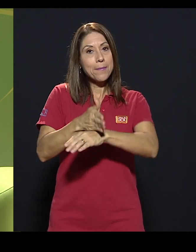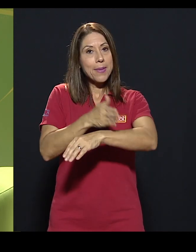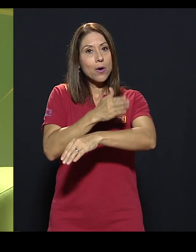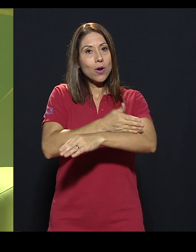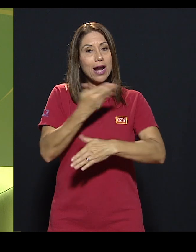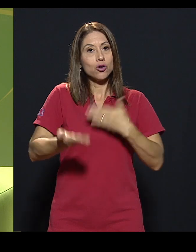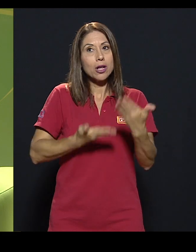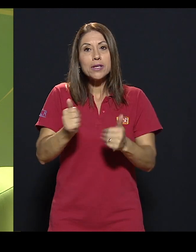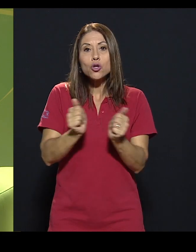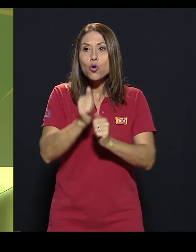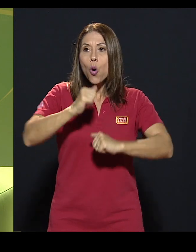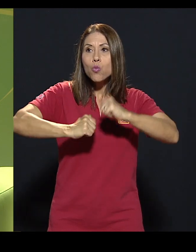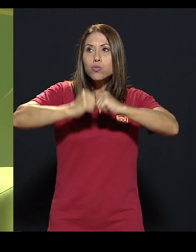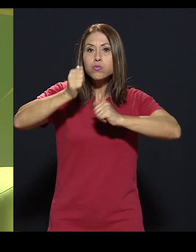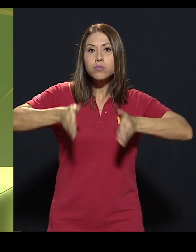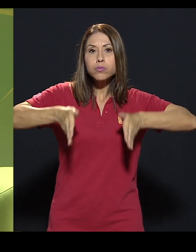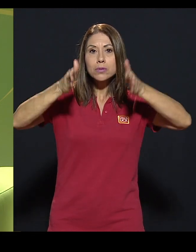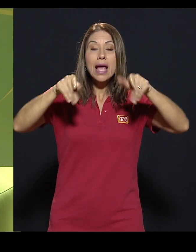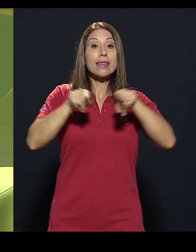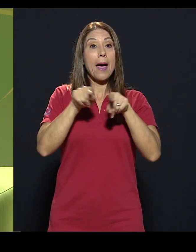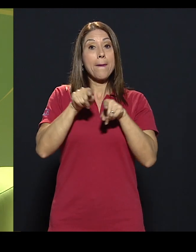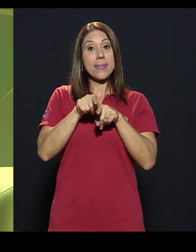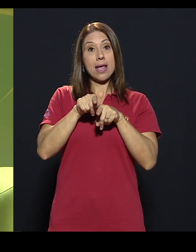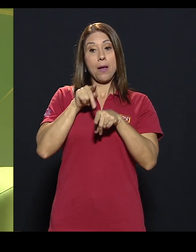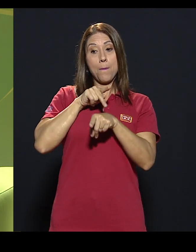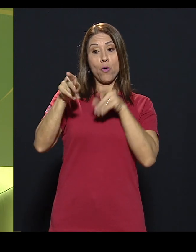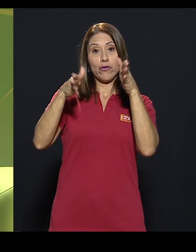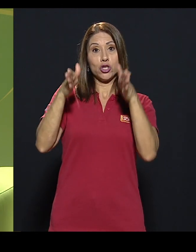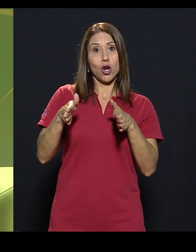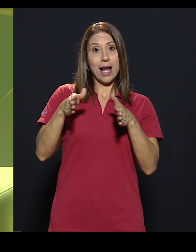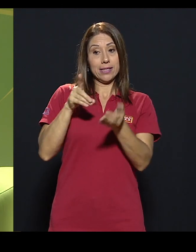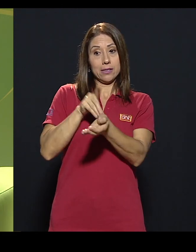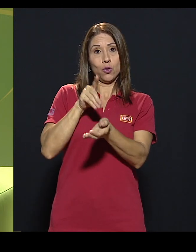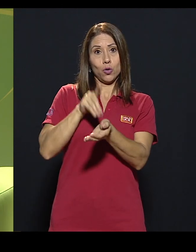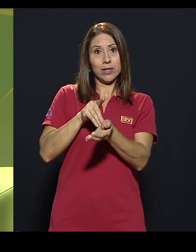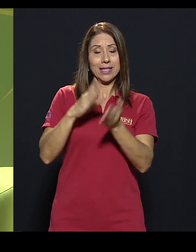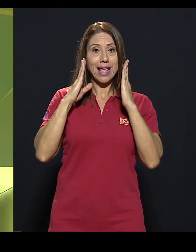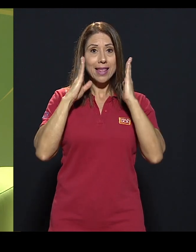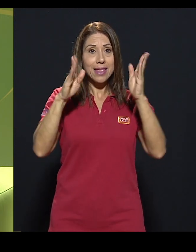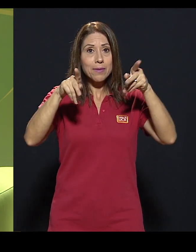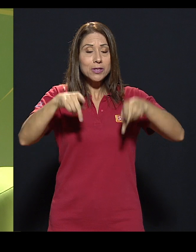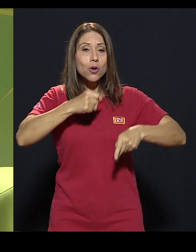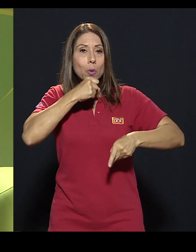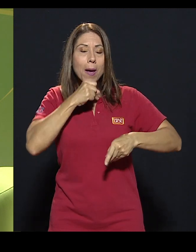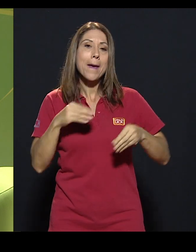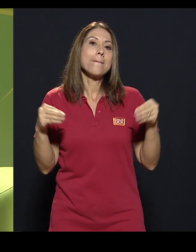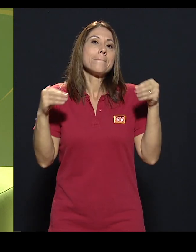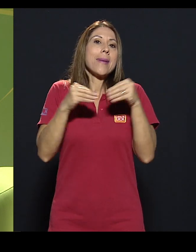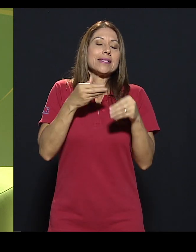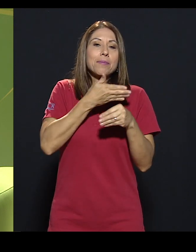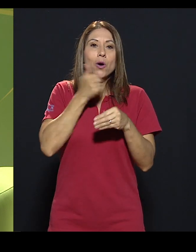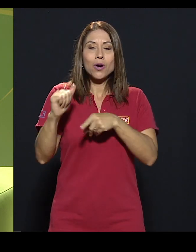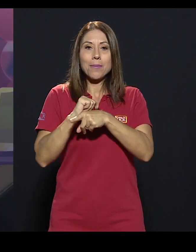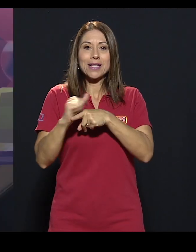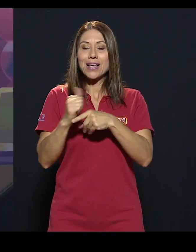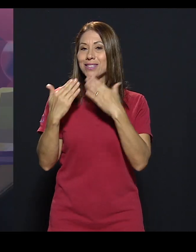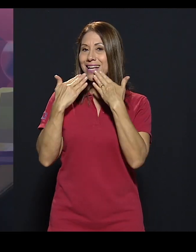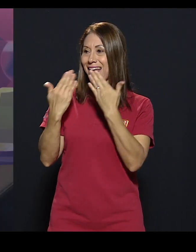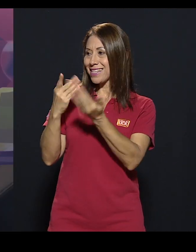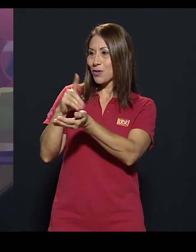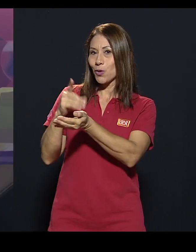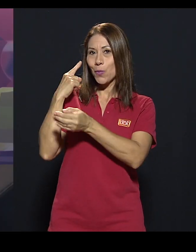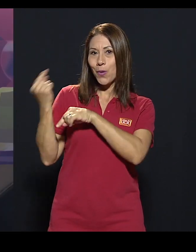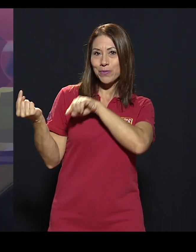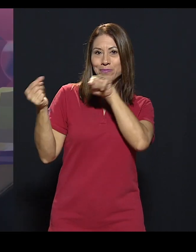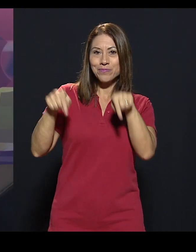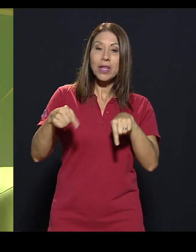servicios a nivel de infraestructura, sino que los profesionales de la salud que trabajan con los adultos mayores estén más y mejor capacitados. Muchísimas gracias, doctor, por